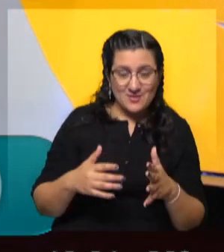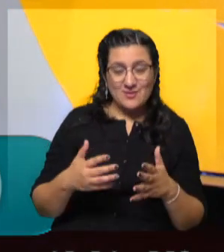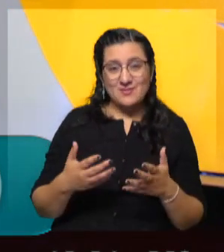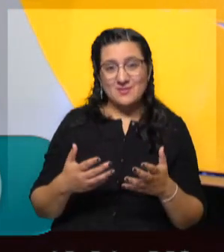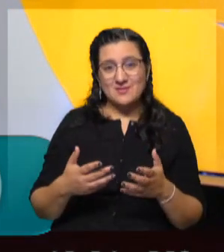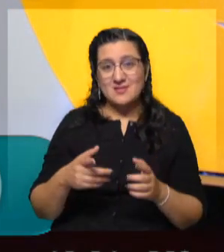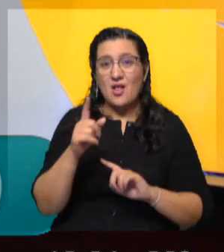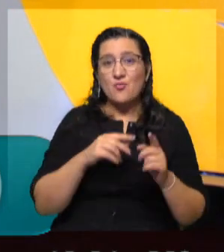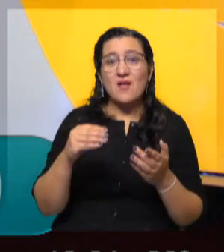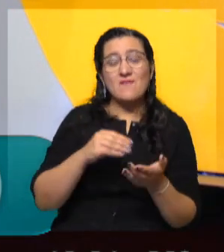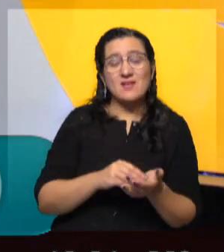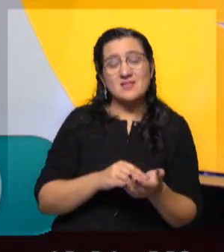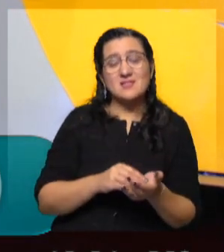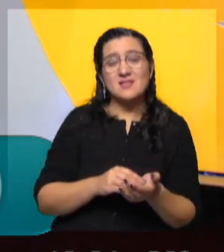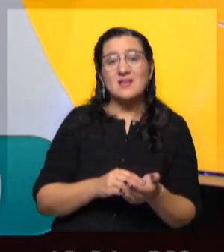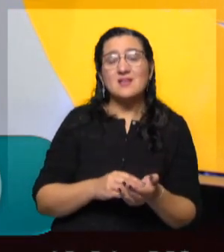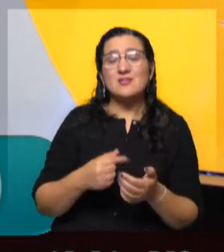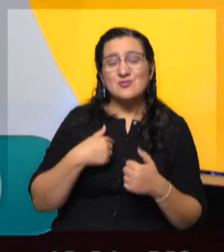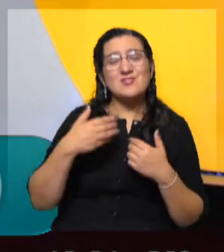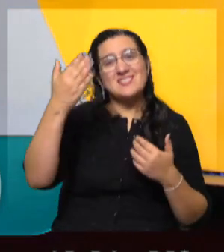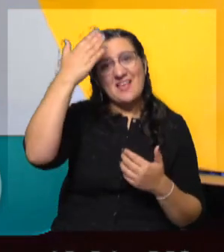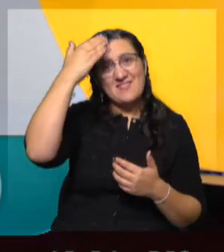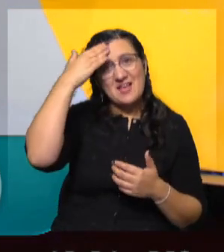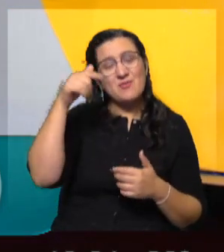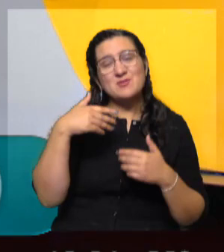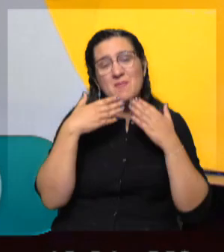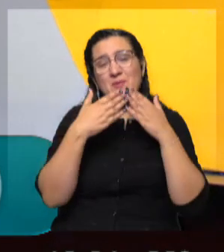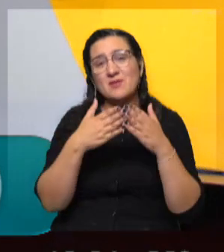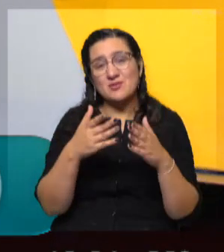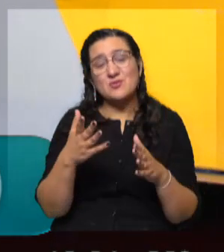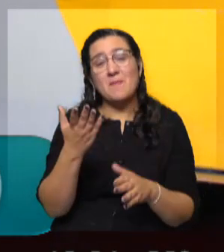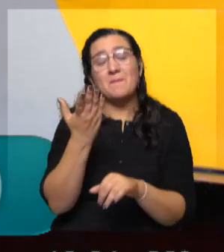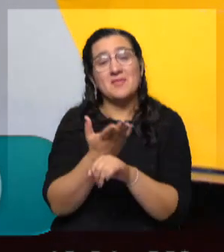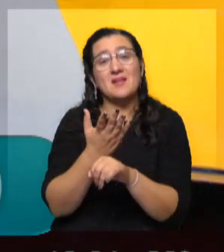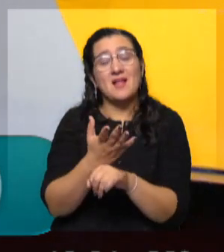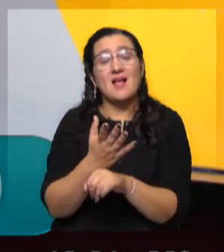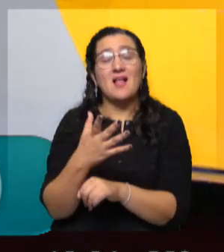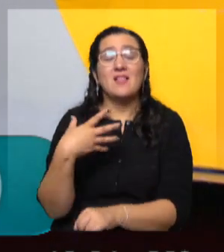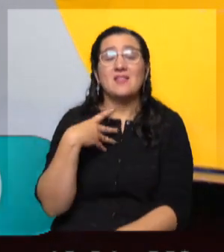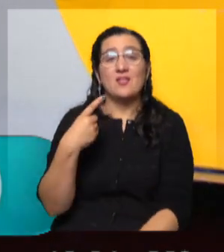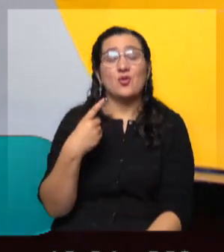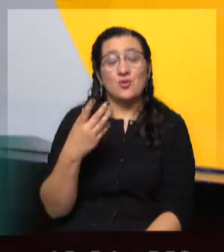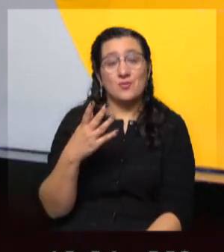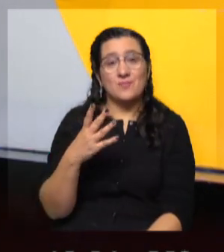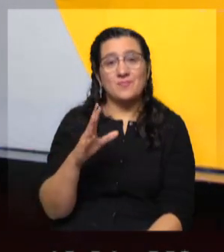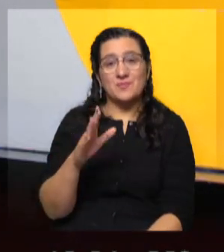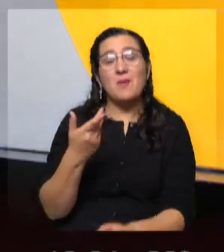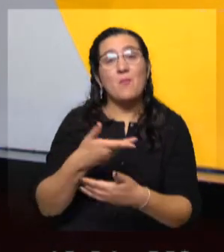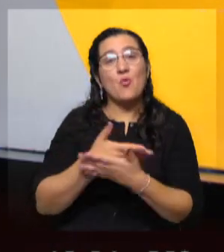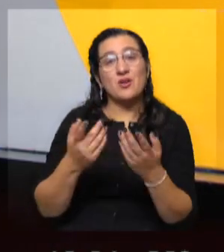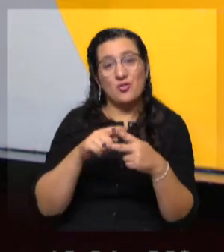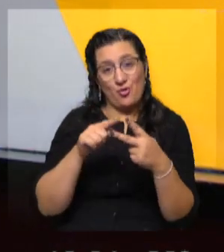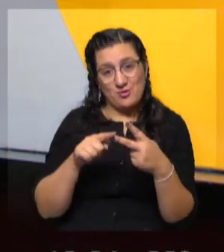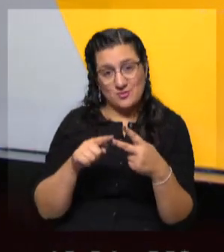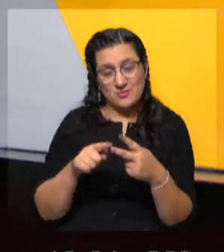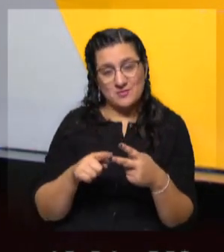preguntando si estuve alguna vez con Lula vos sabes que yo sabía que ibas a hacer alguna pregunta es el señor Director como te gusta decir vos pero te voy a mostrar dos No más